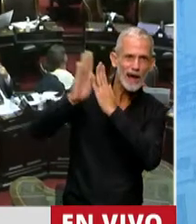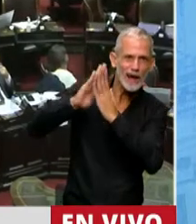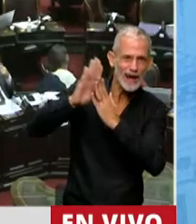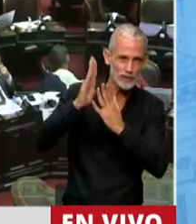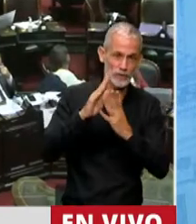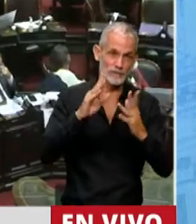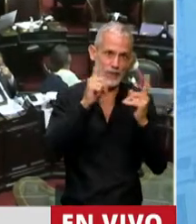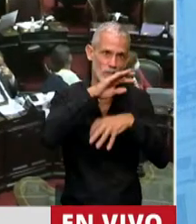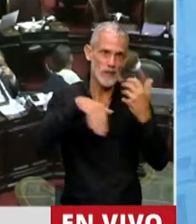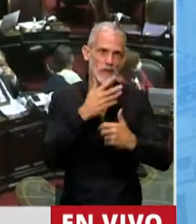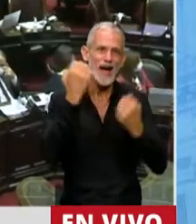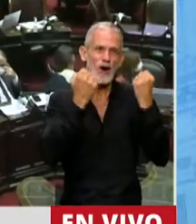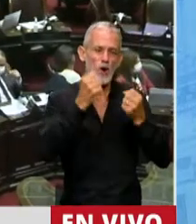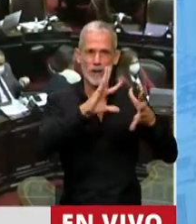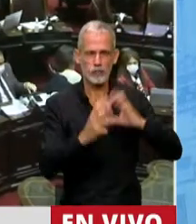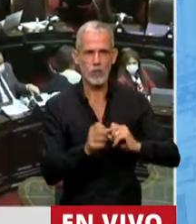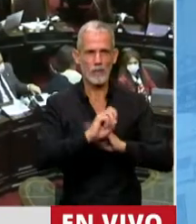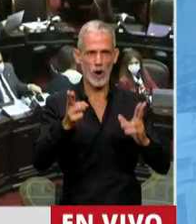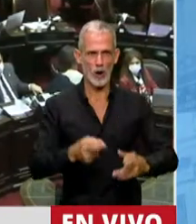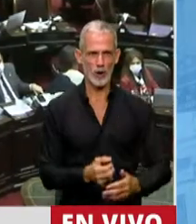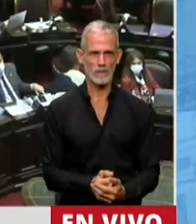crisis económicas. Entonces,